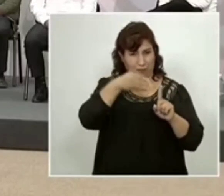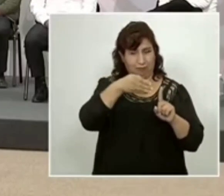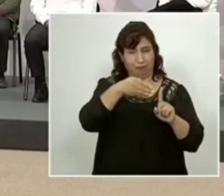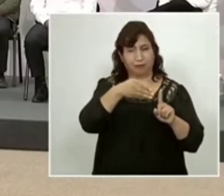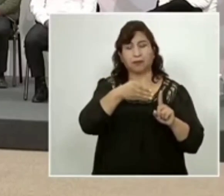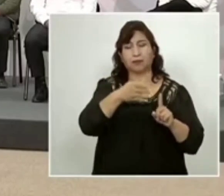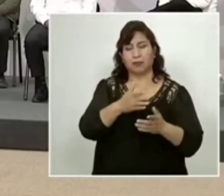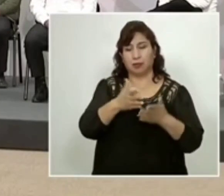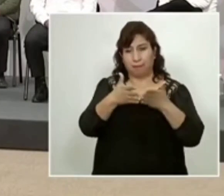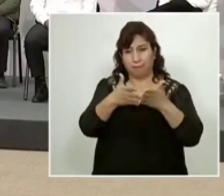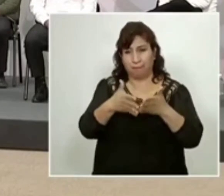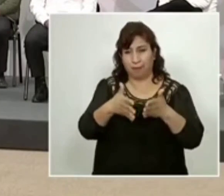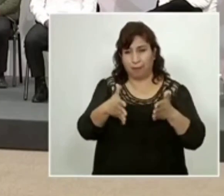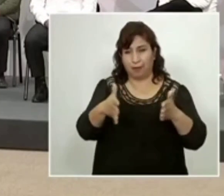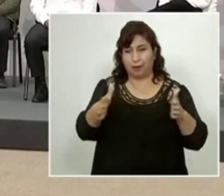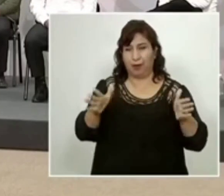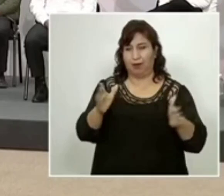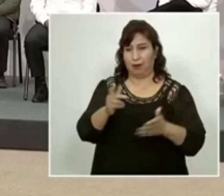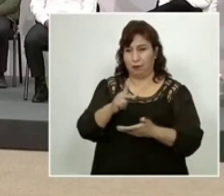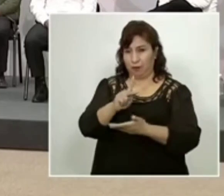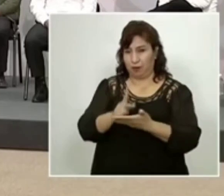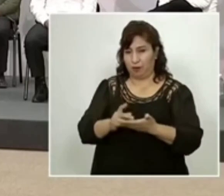de ampliar el programa.